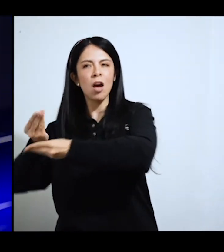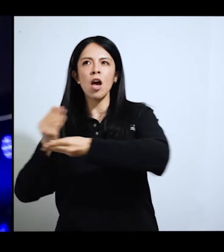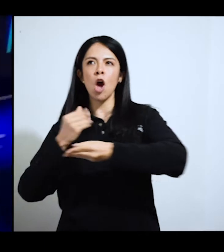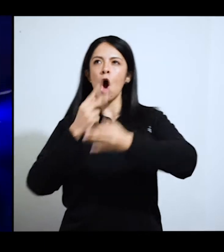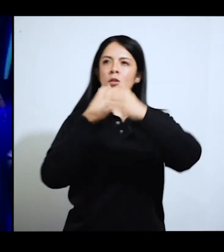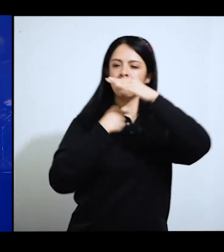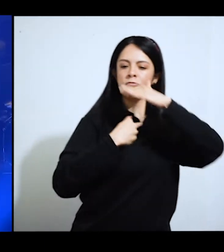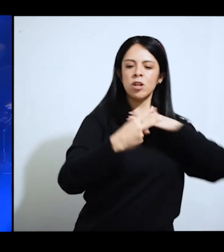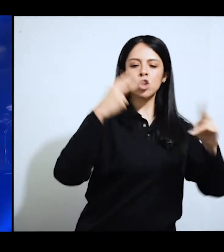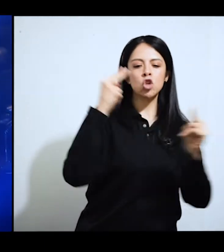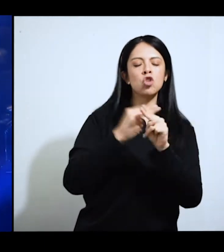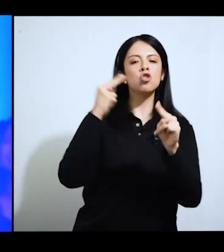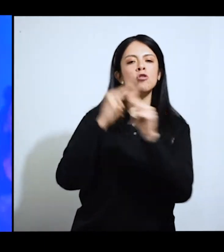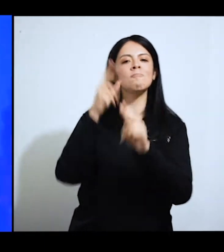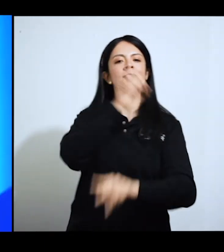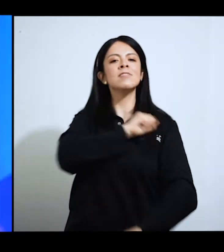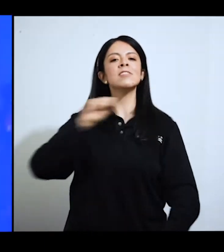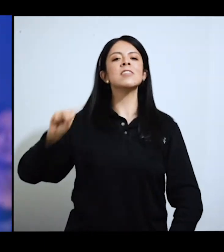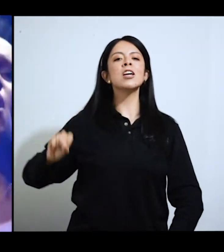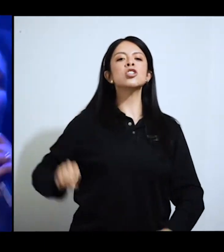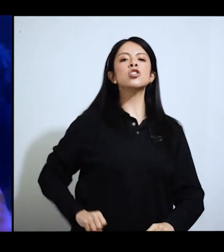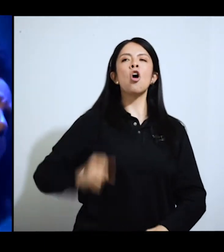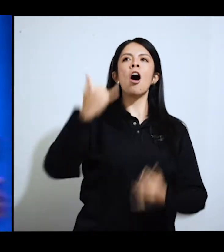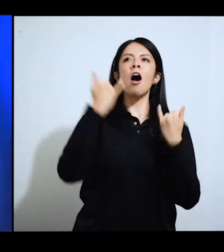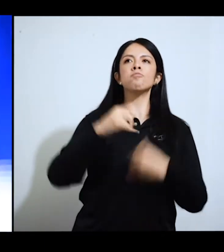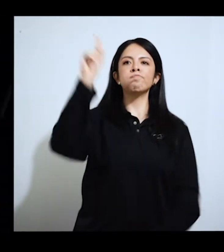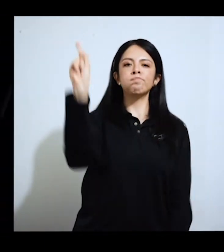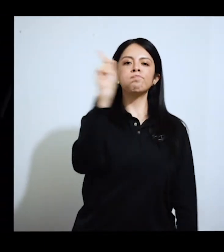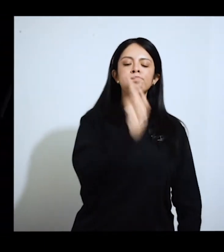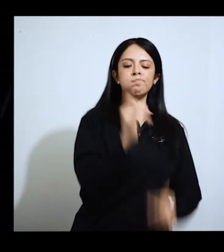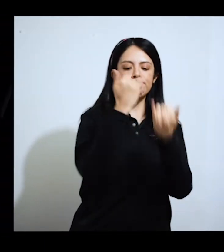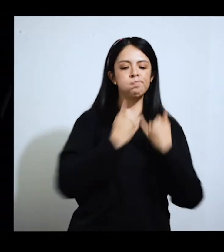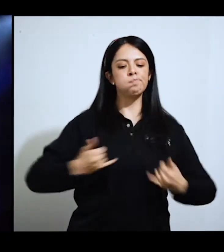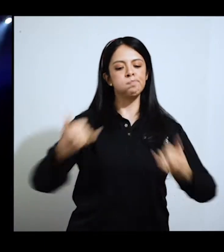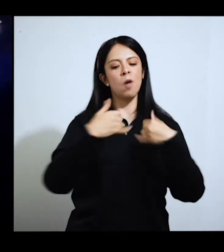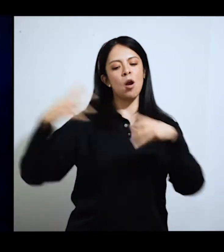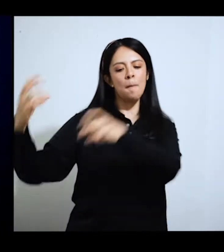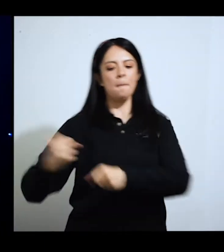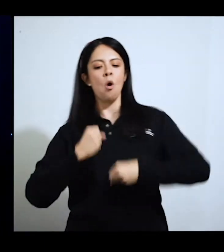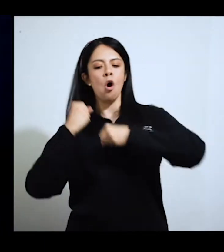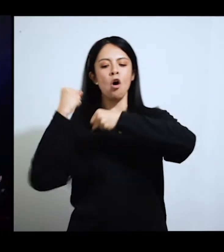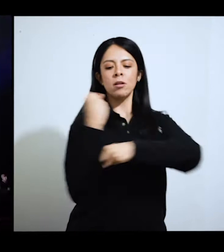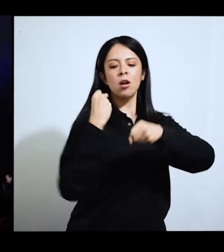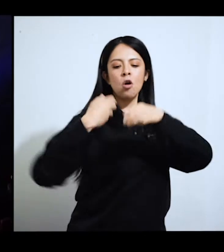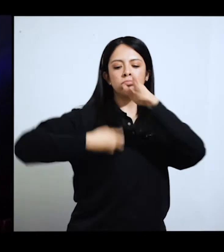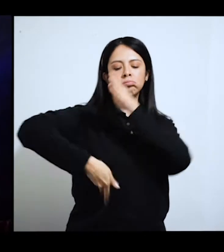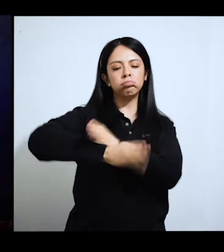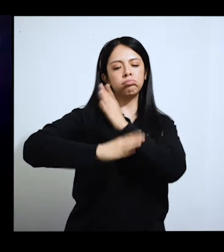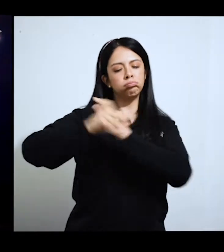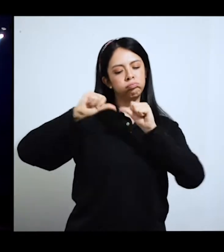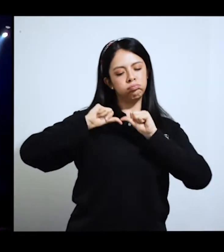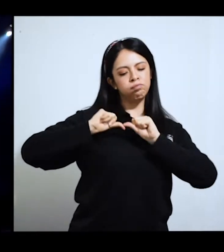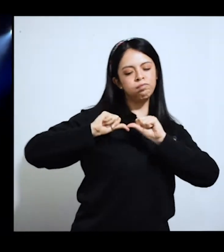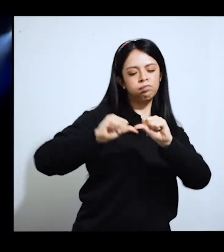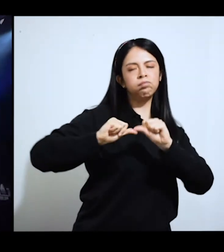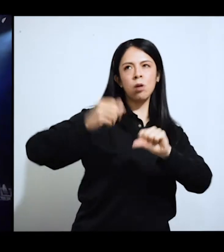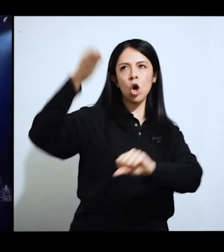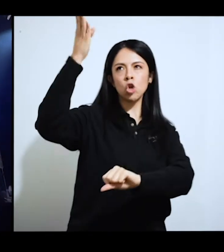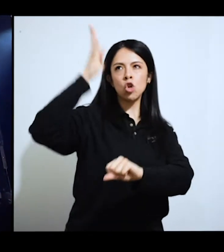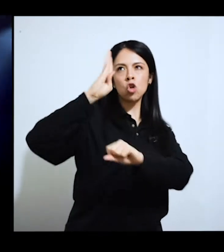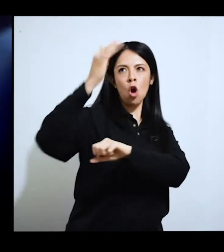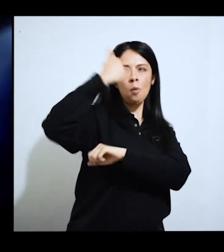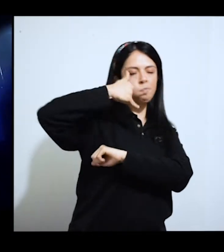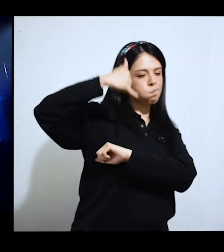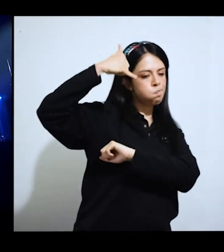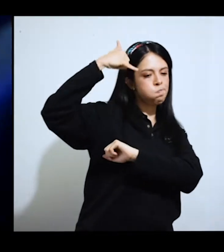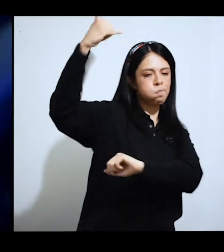provisión, hoy profetizamos que el nombre del Señor está en medio de nosotros. Su poder no se ha cortado. No hay Dios como